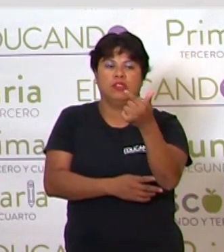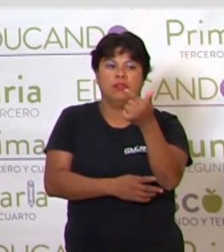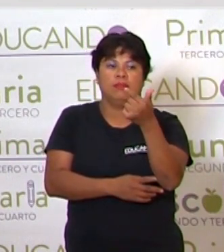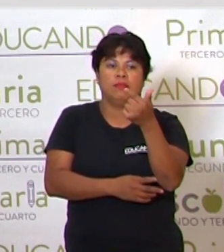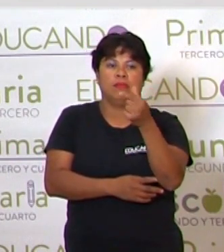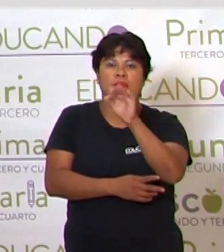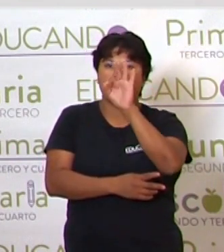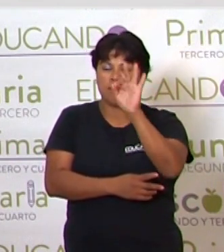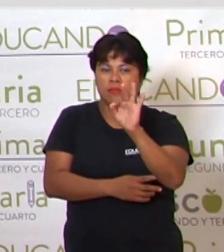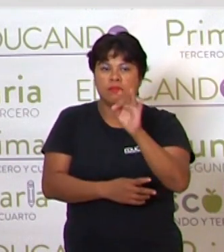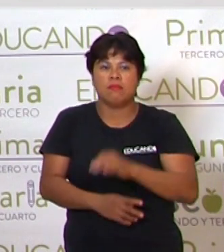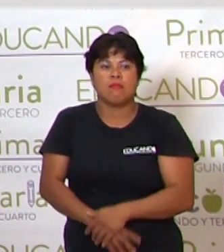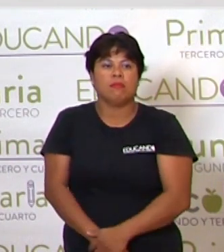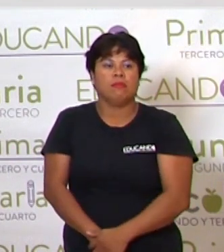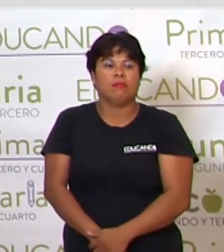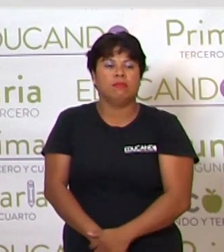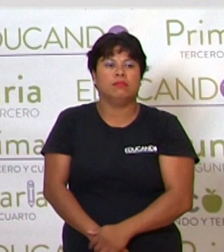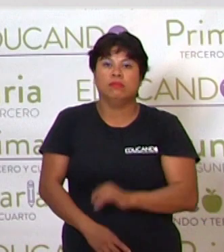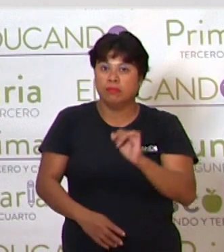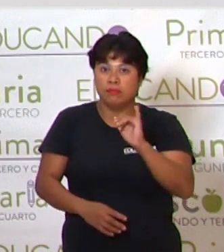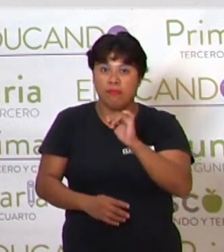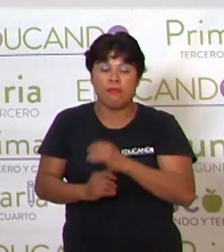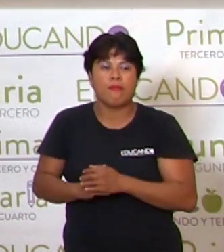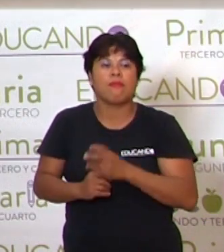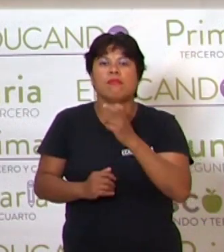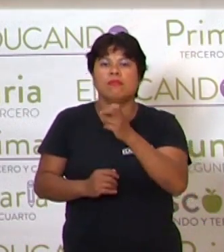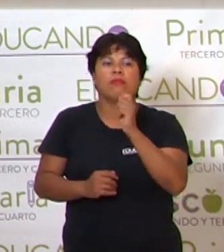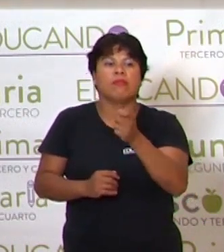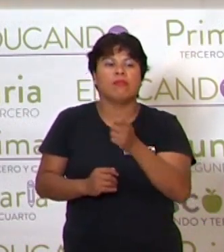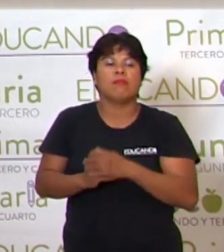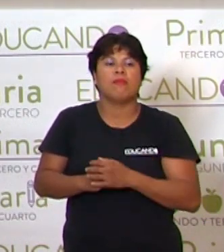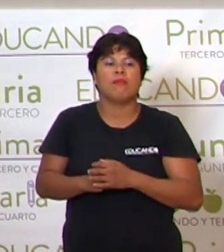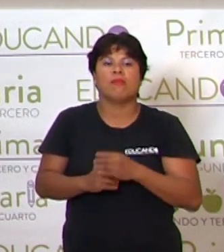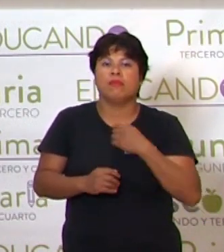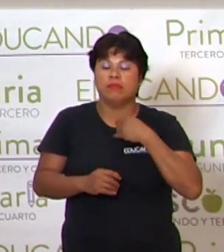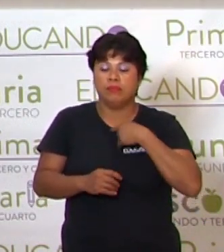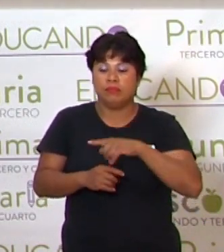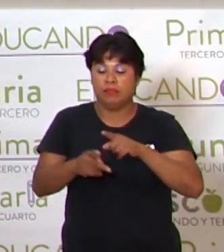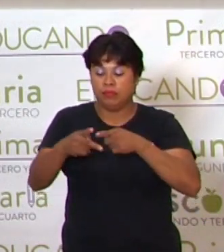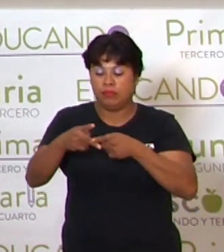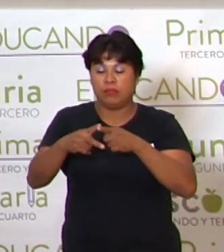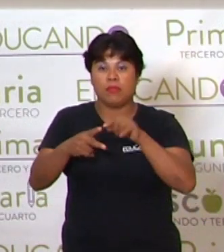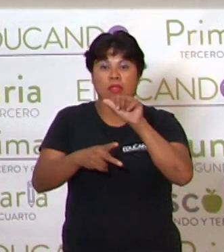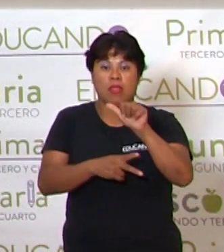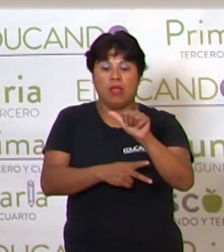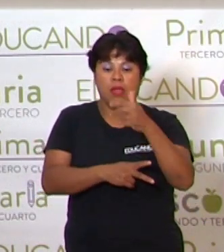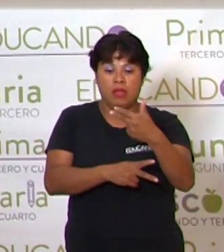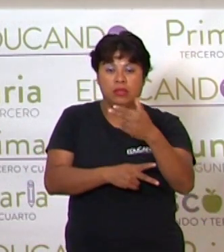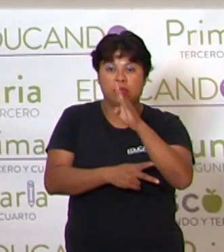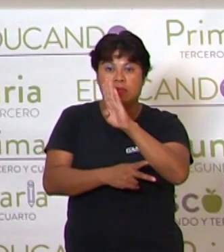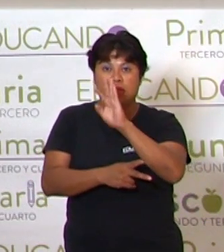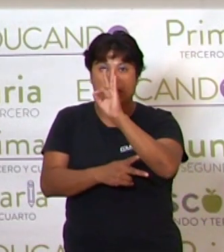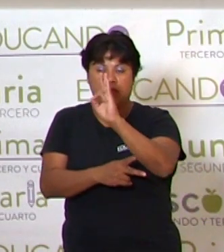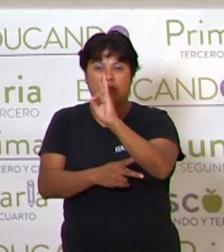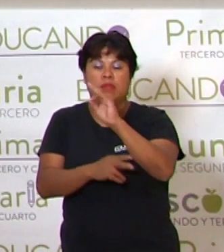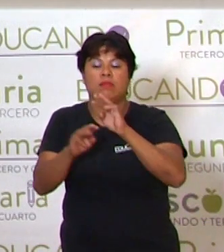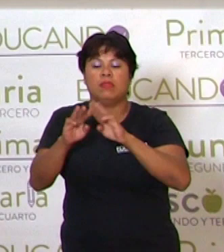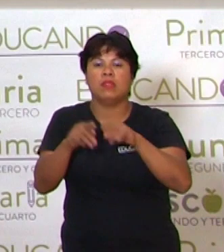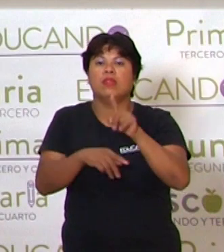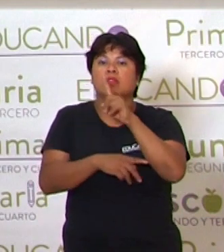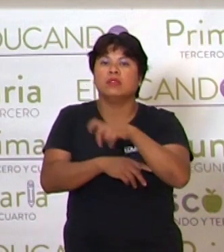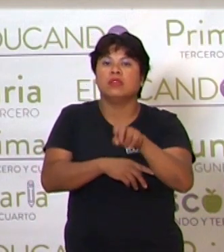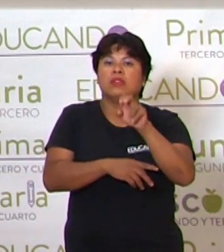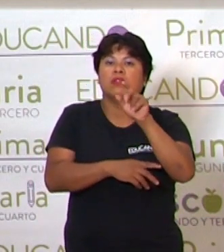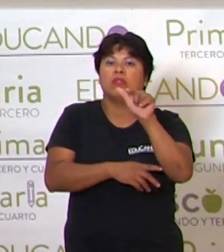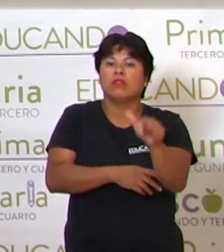112 grados. ¿Sí? Quiere decir que mi ángulo HBF mide, ¿siento qué te